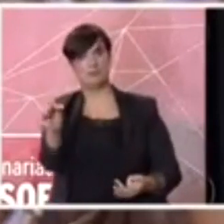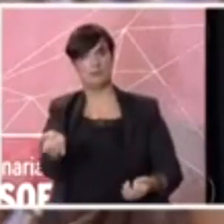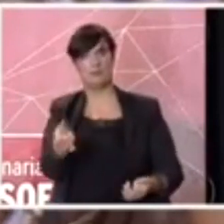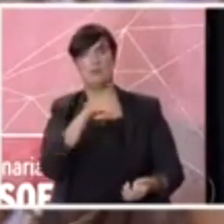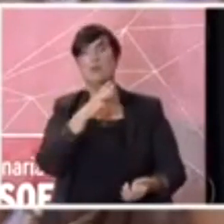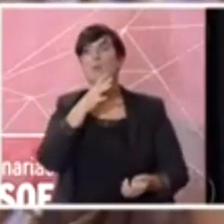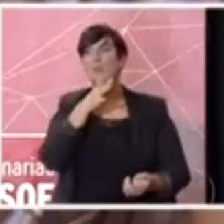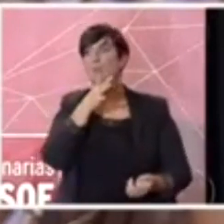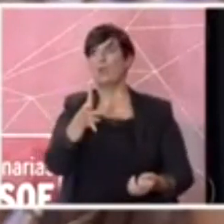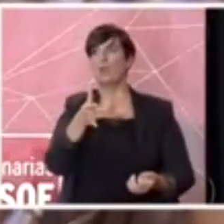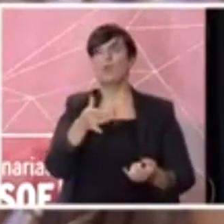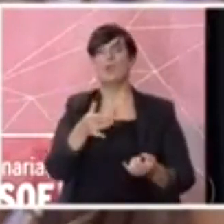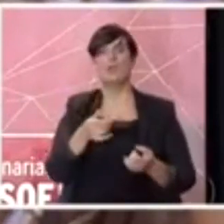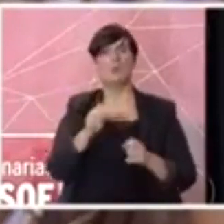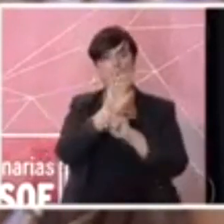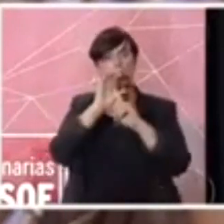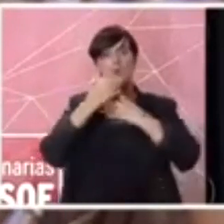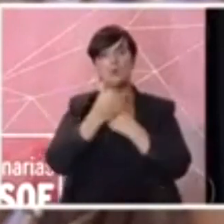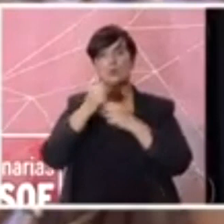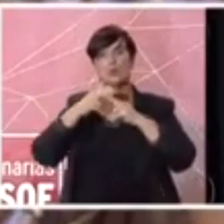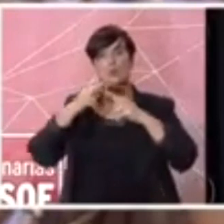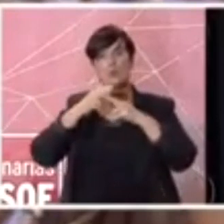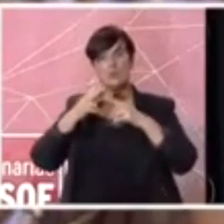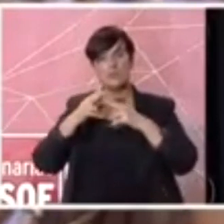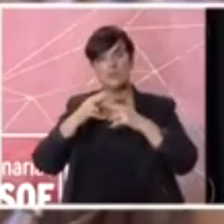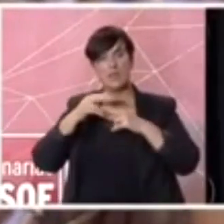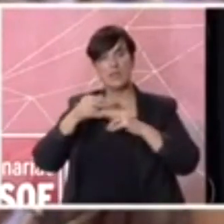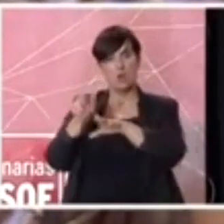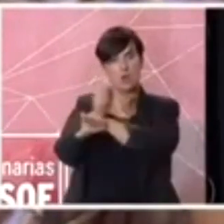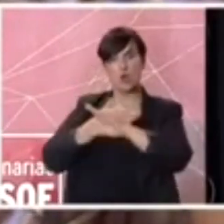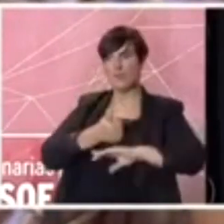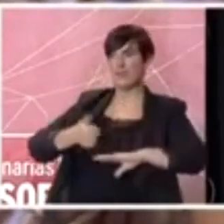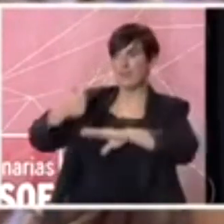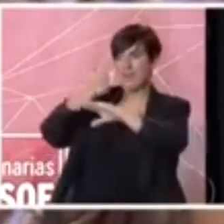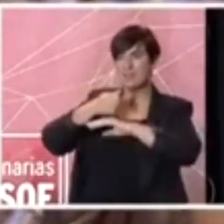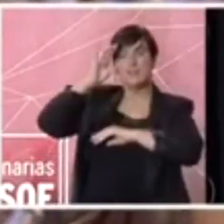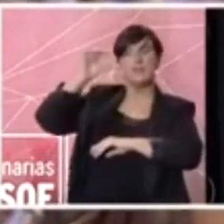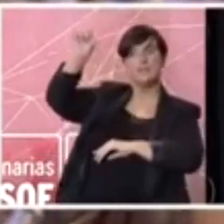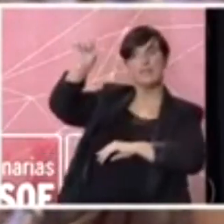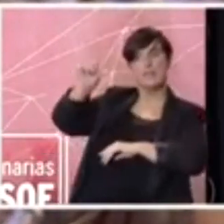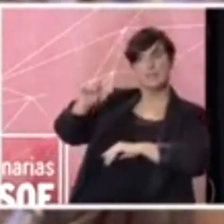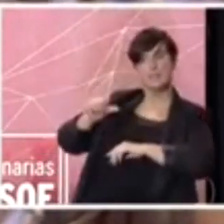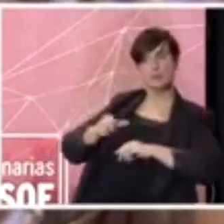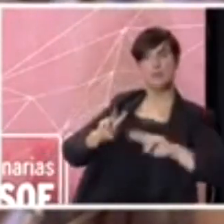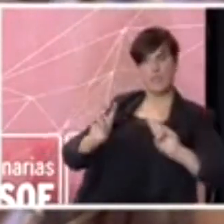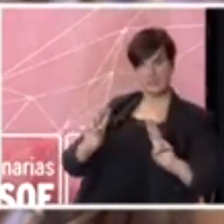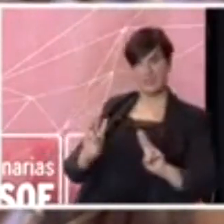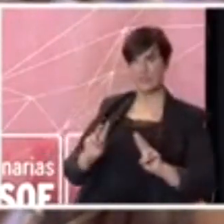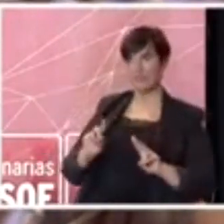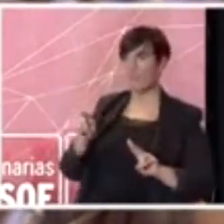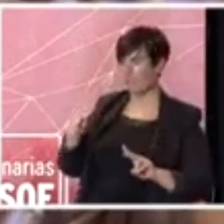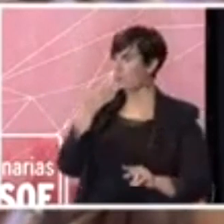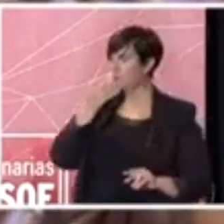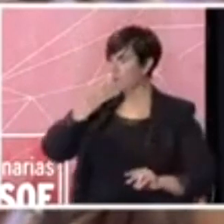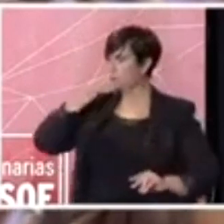todo porque han instaurado una cultura política de cogobernanza, de escucha activa, que por cierto practica extraordinariamente